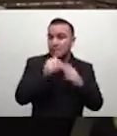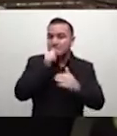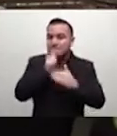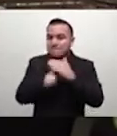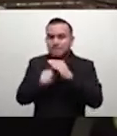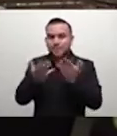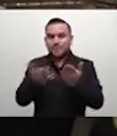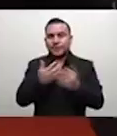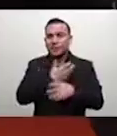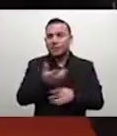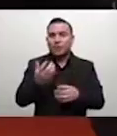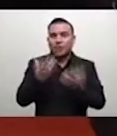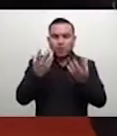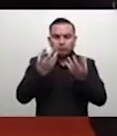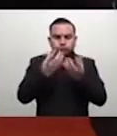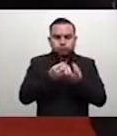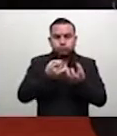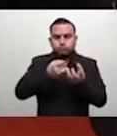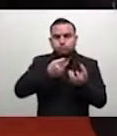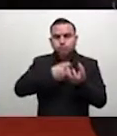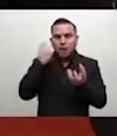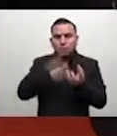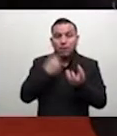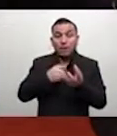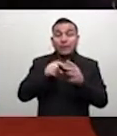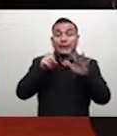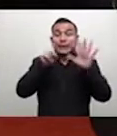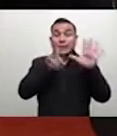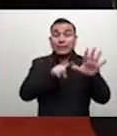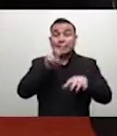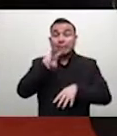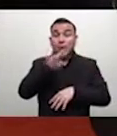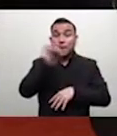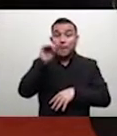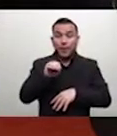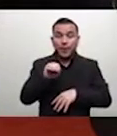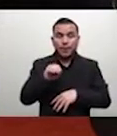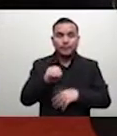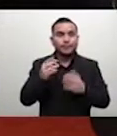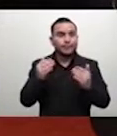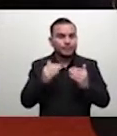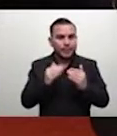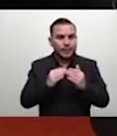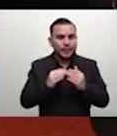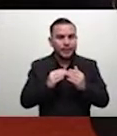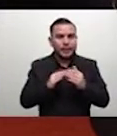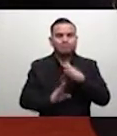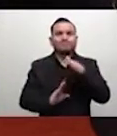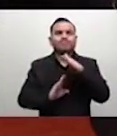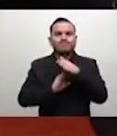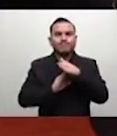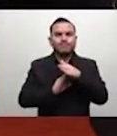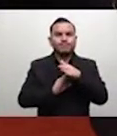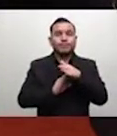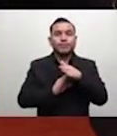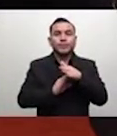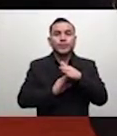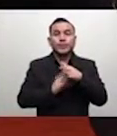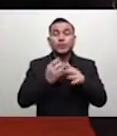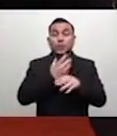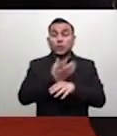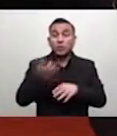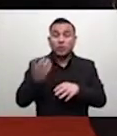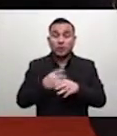impactado en la reducción de homicidios en un 62 por ciento hemos impactado en la